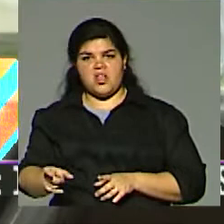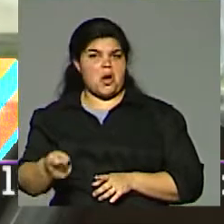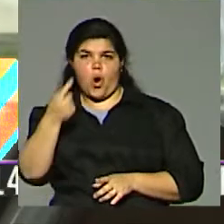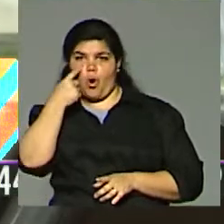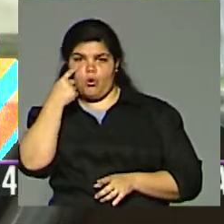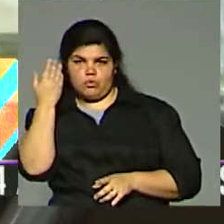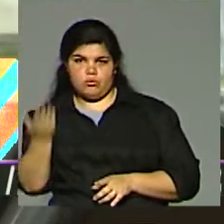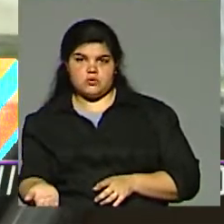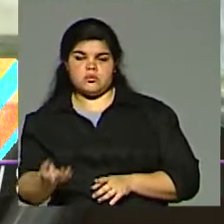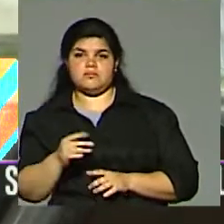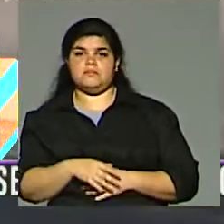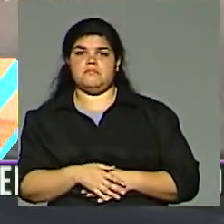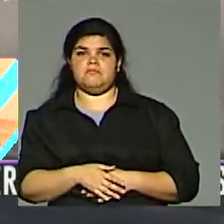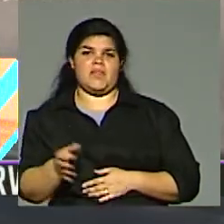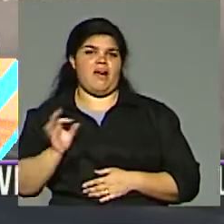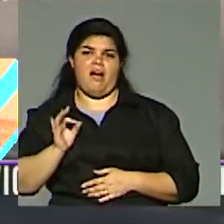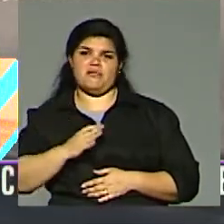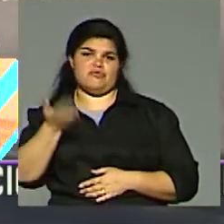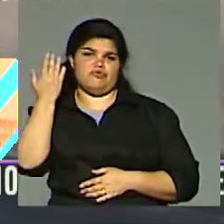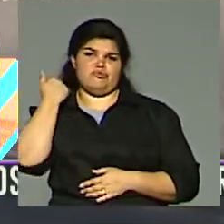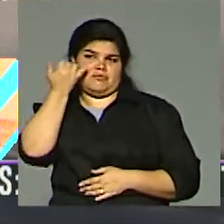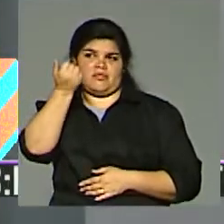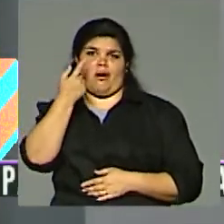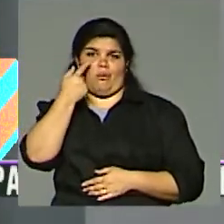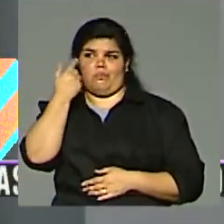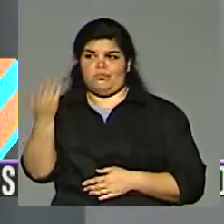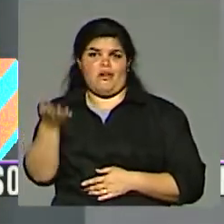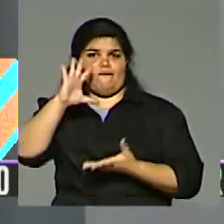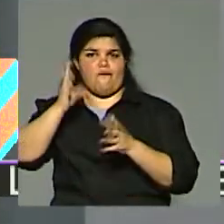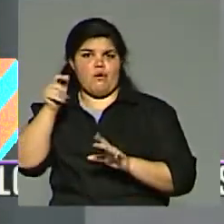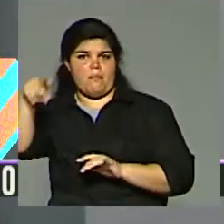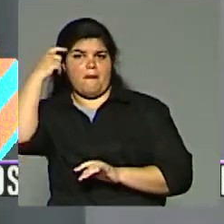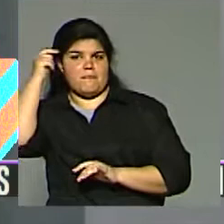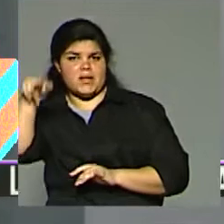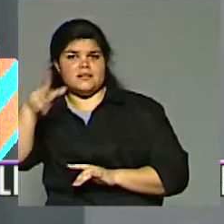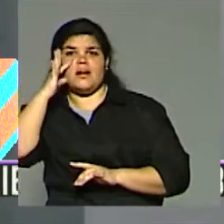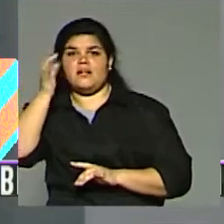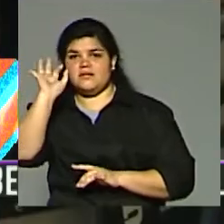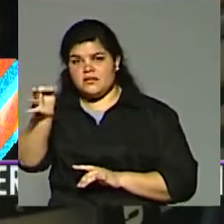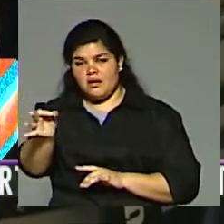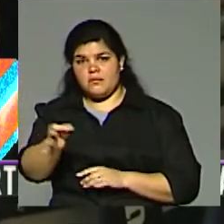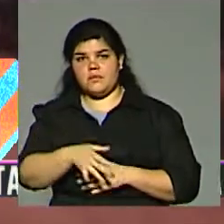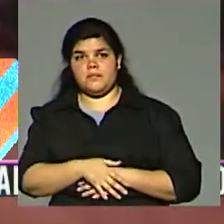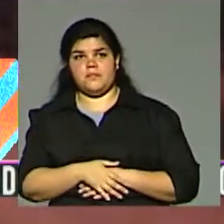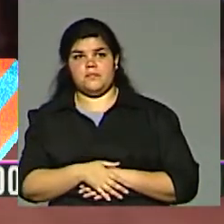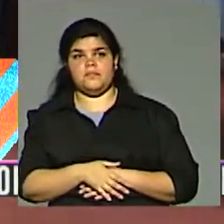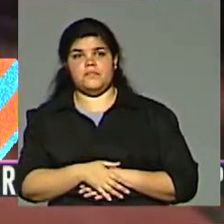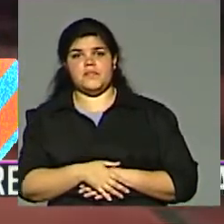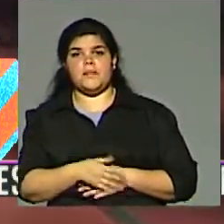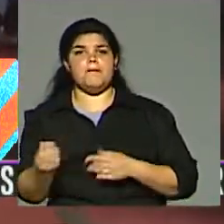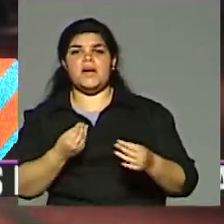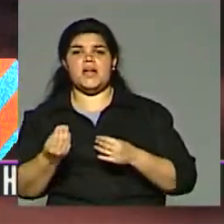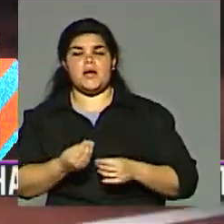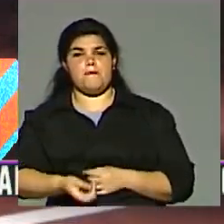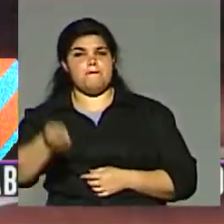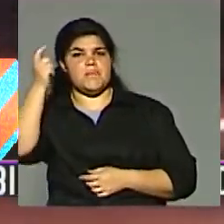de varias décadas detrás. Donde lo principal tiene que ver con el desarrollo, como decimos, del razonamiento lógico-matemático